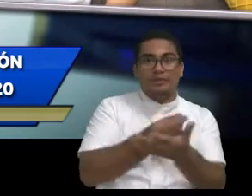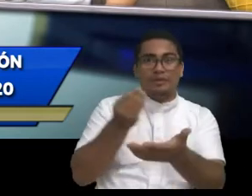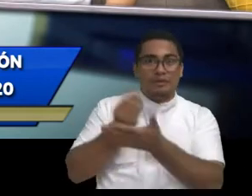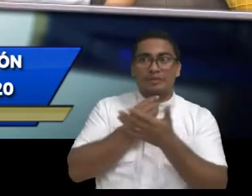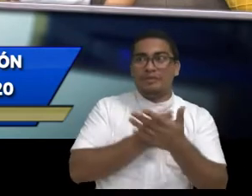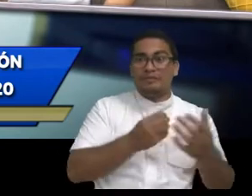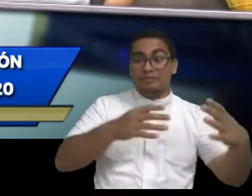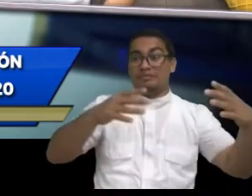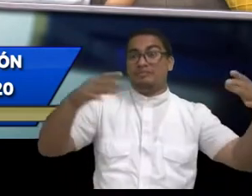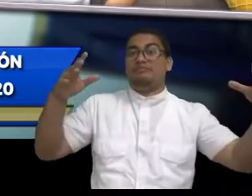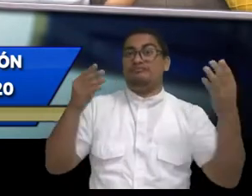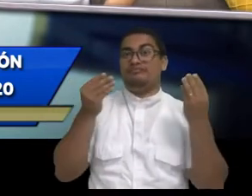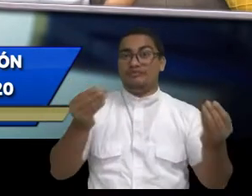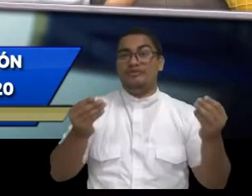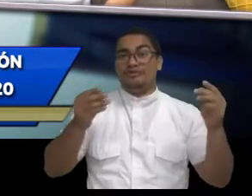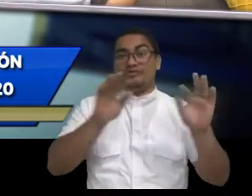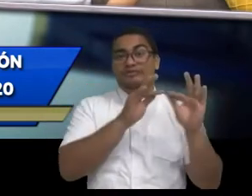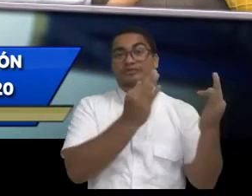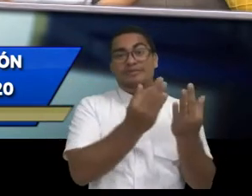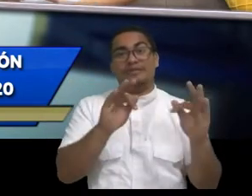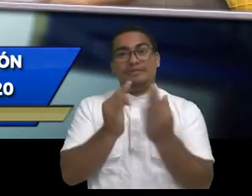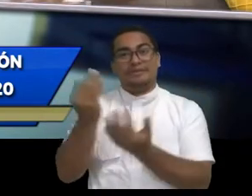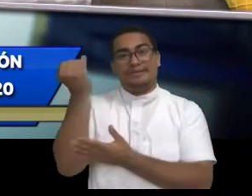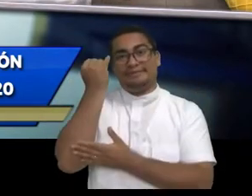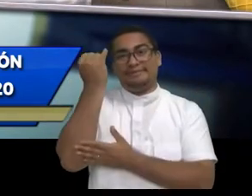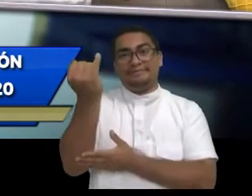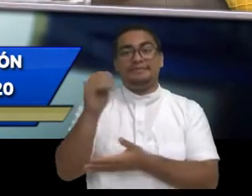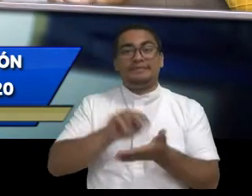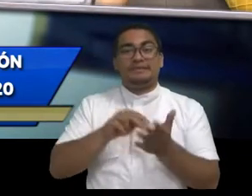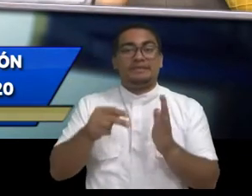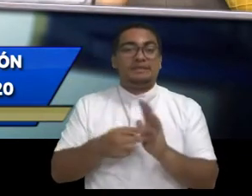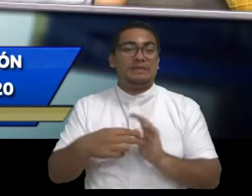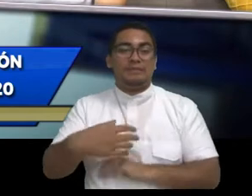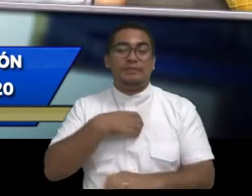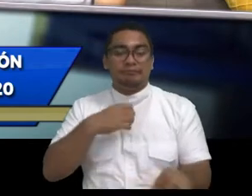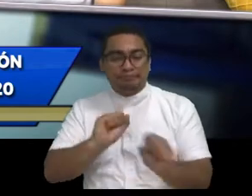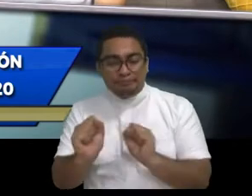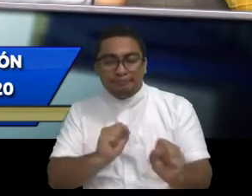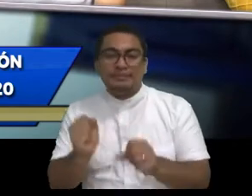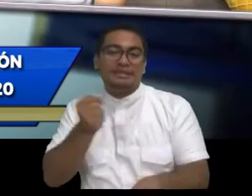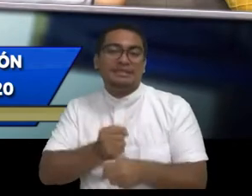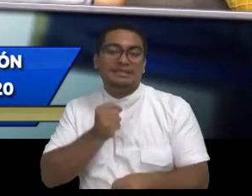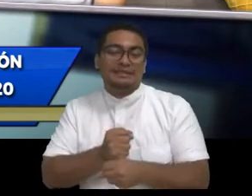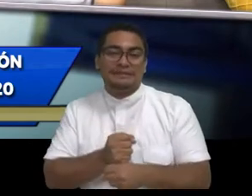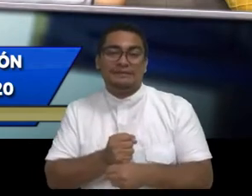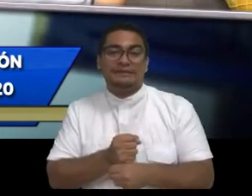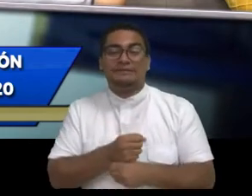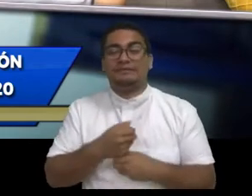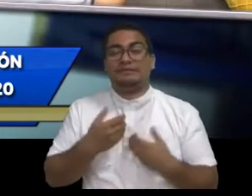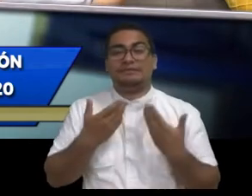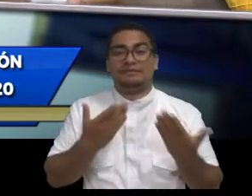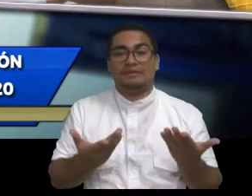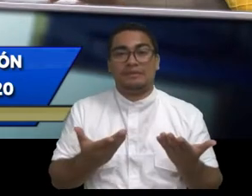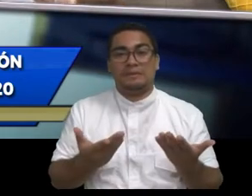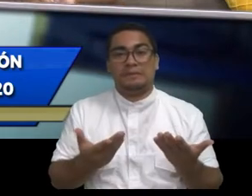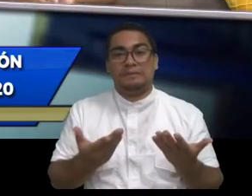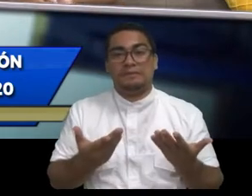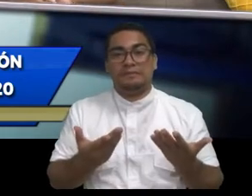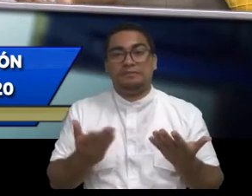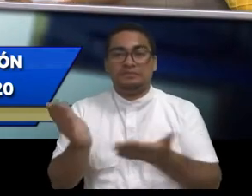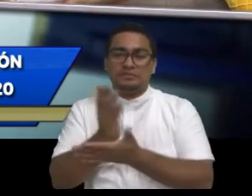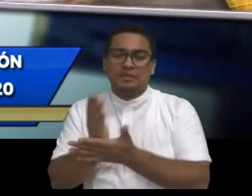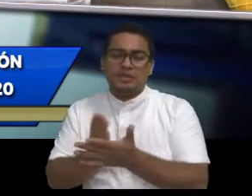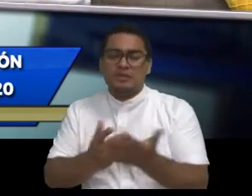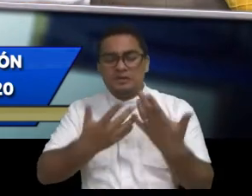estar ahí transversal verdad el emprendimiento de las familias a través del desarrollo de capacidades productivas y entonces éste en pequeñas